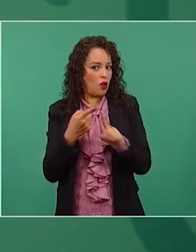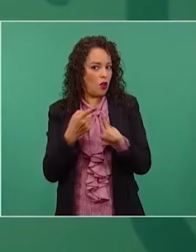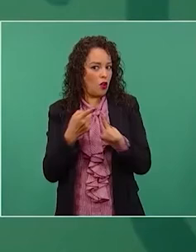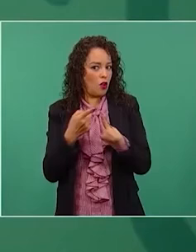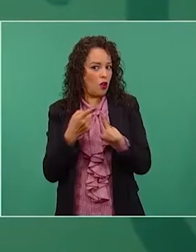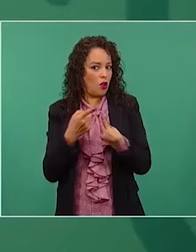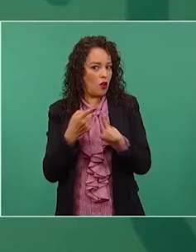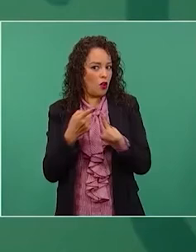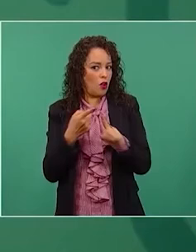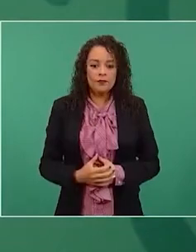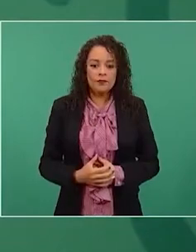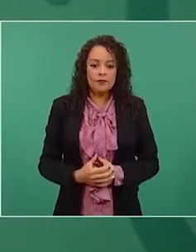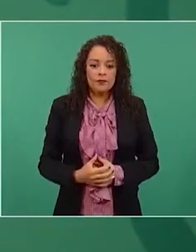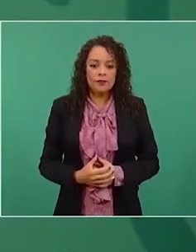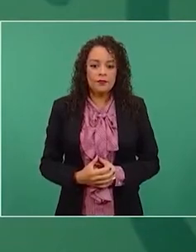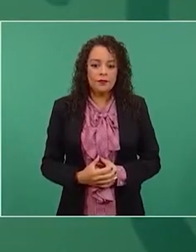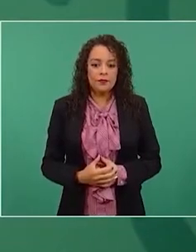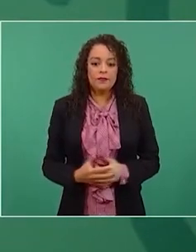Entonces,